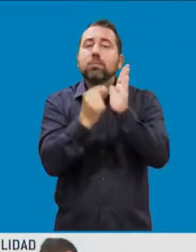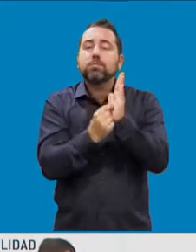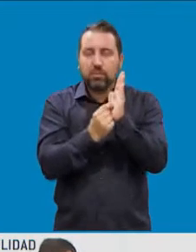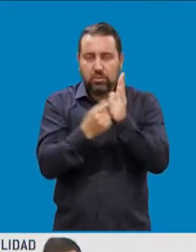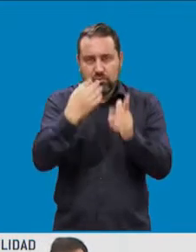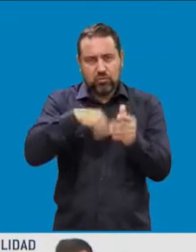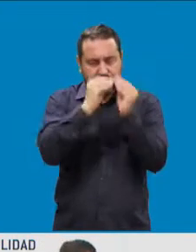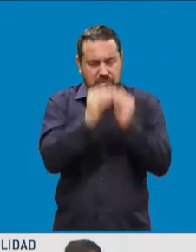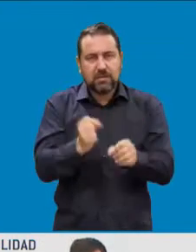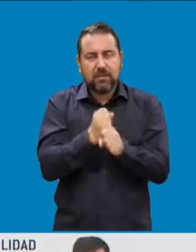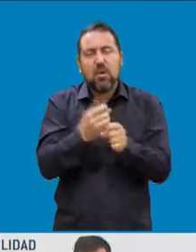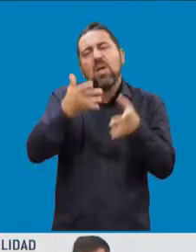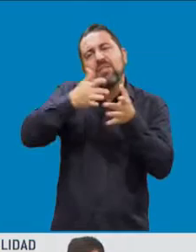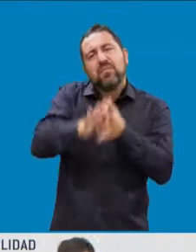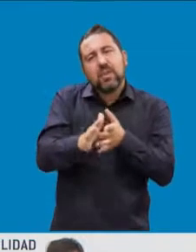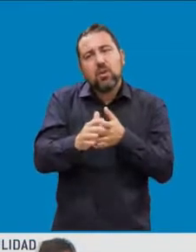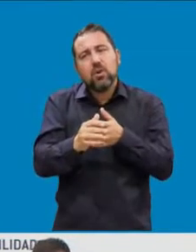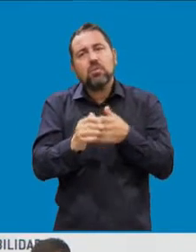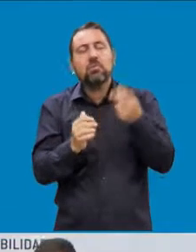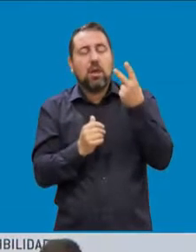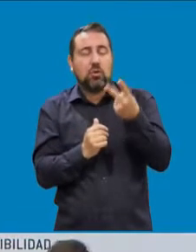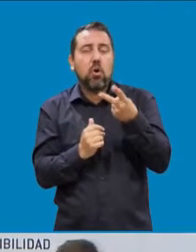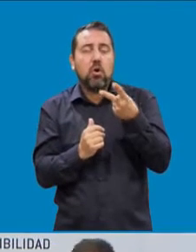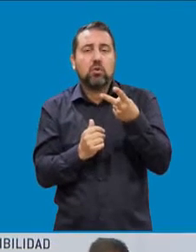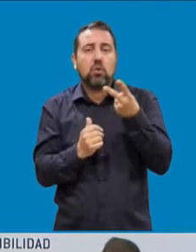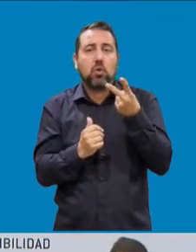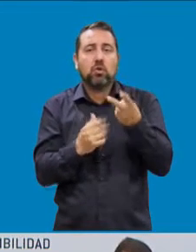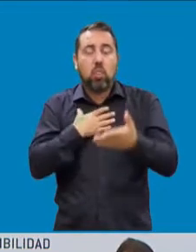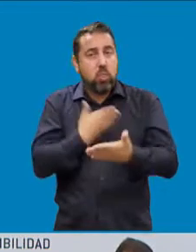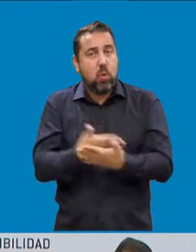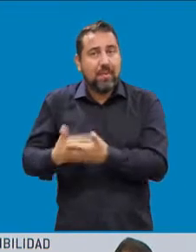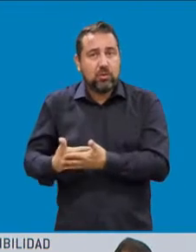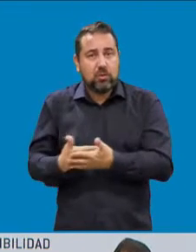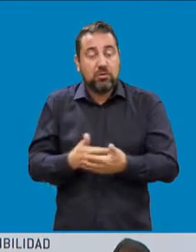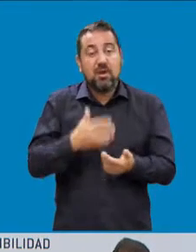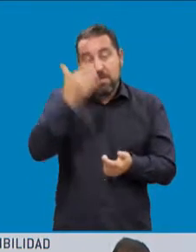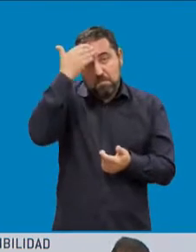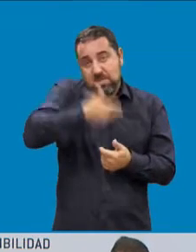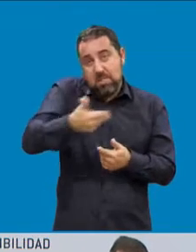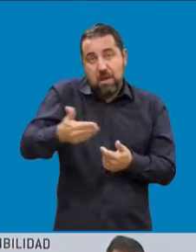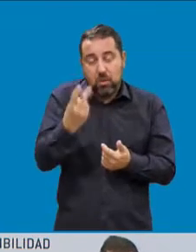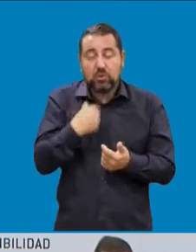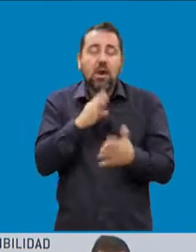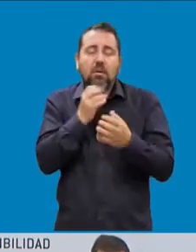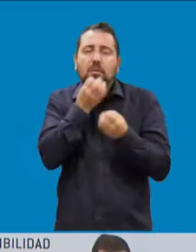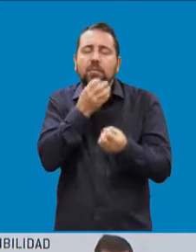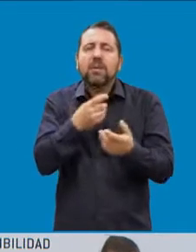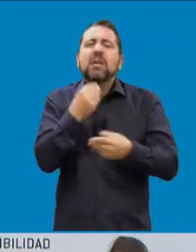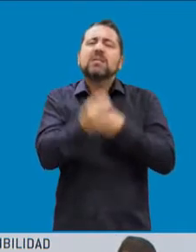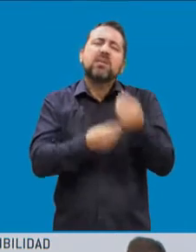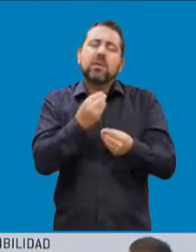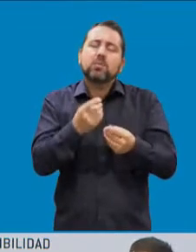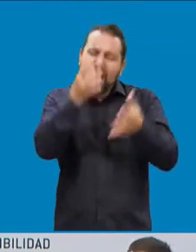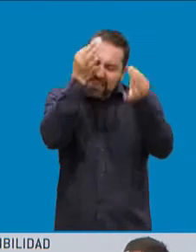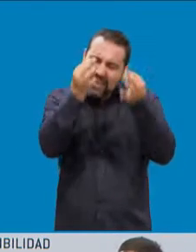Bueno, como os he dicho, ¿cuáles fueron los puntos que se trataron? Se definieron sobre los dos documentos principales